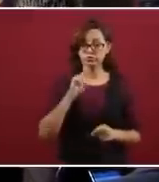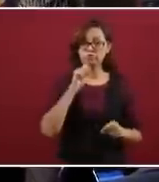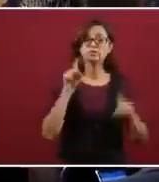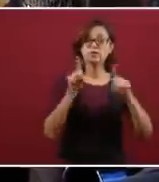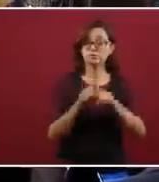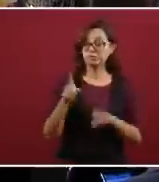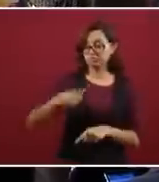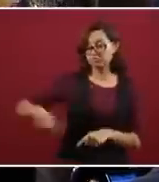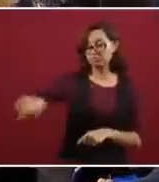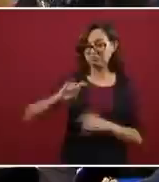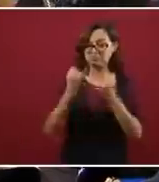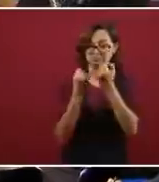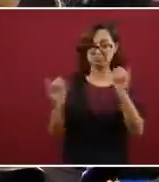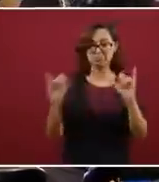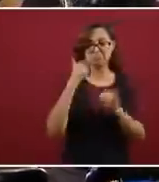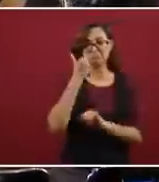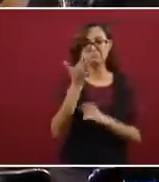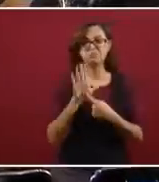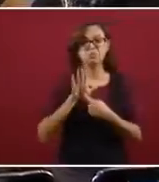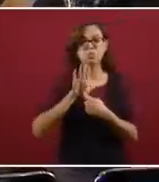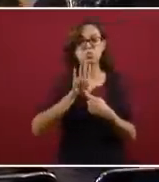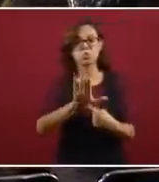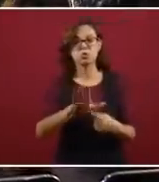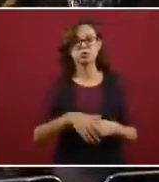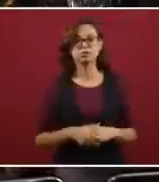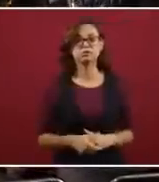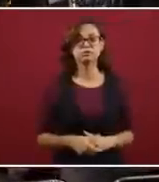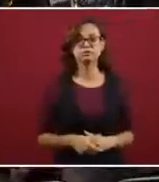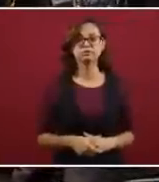queremos presentar.